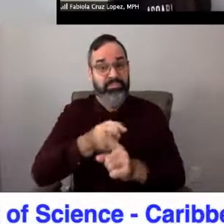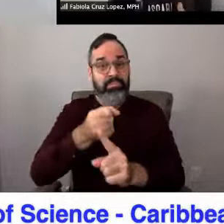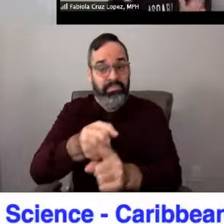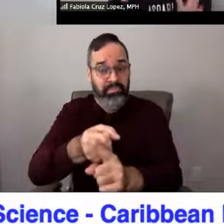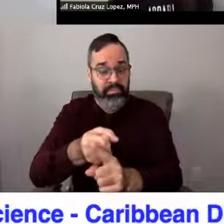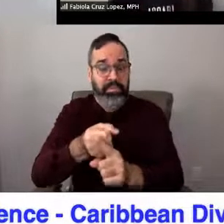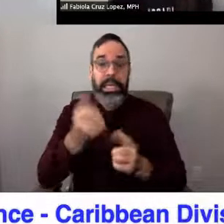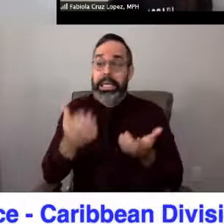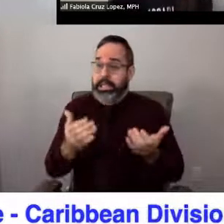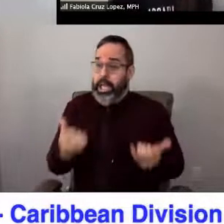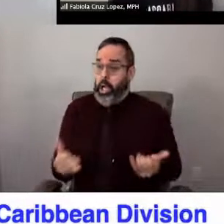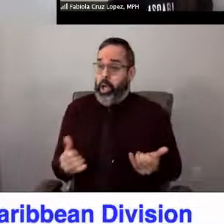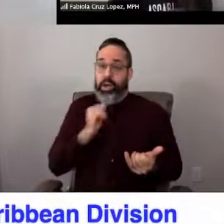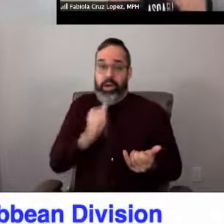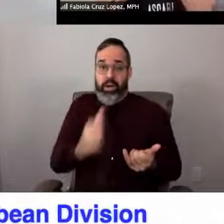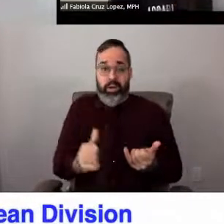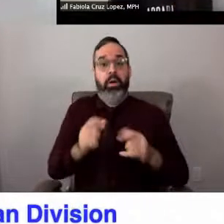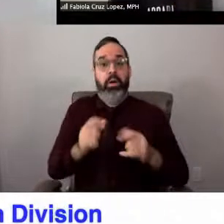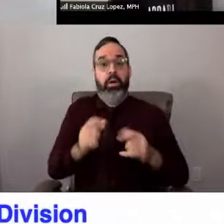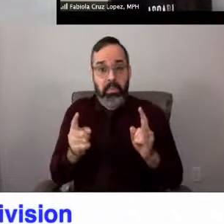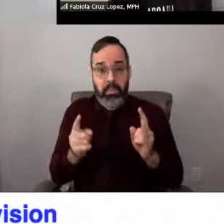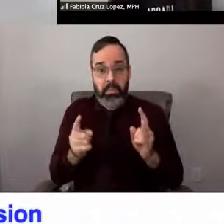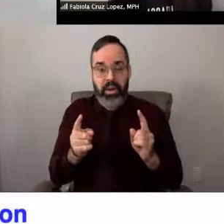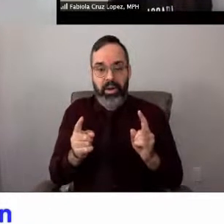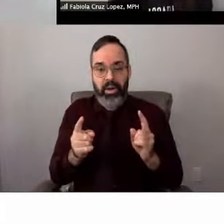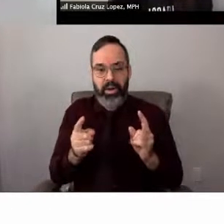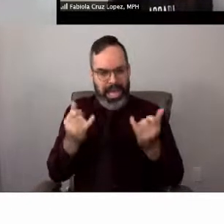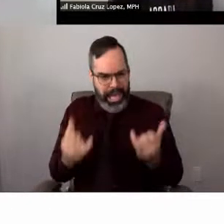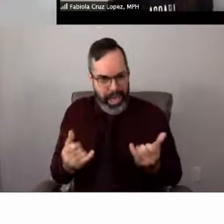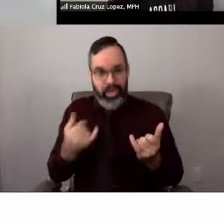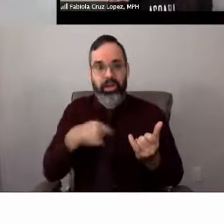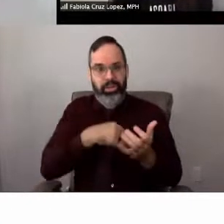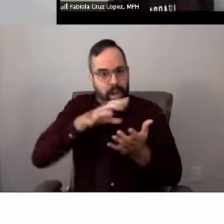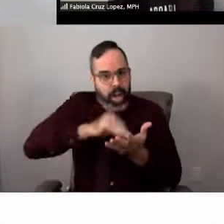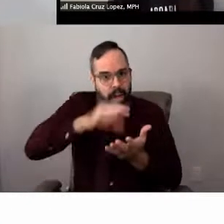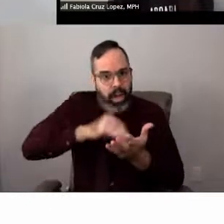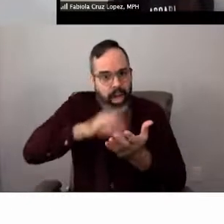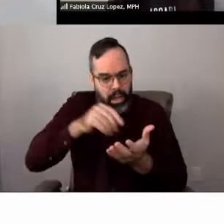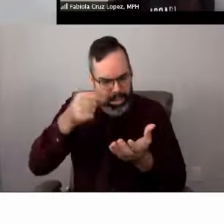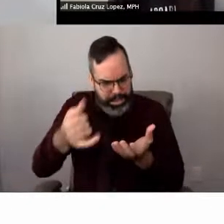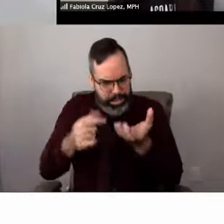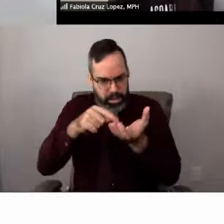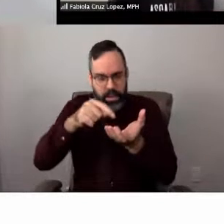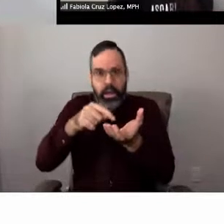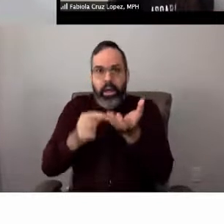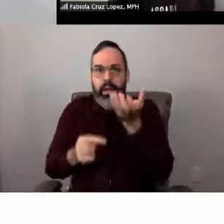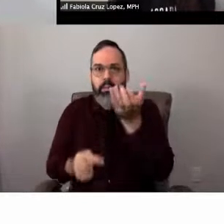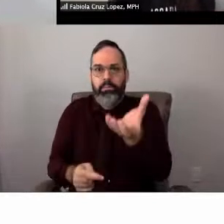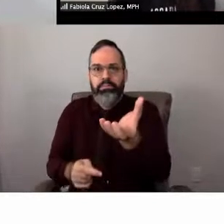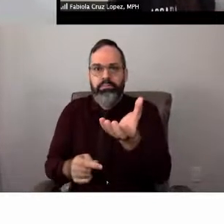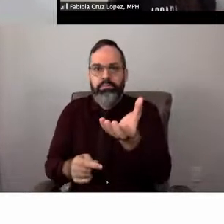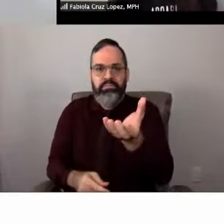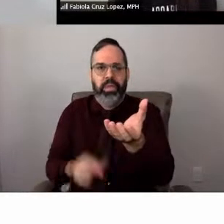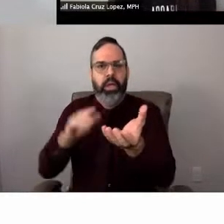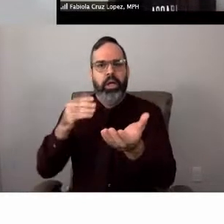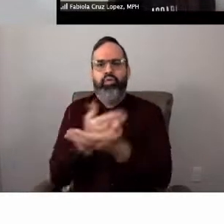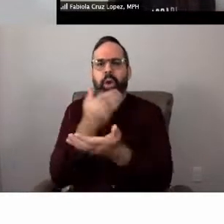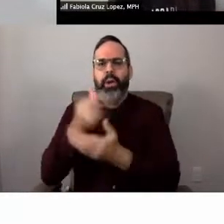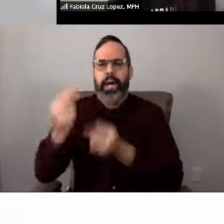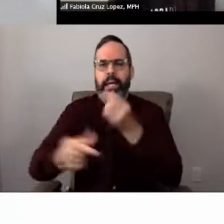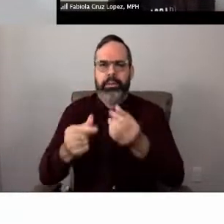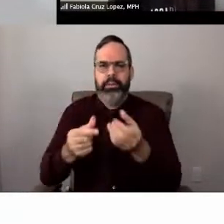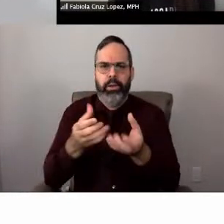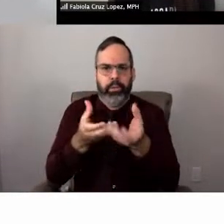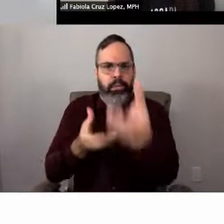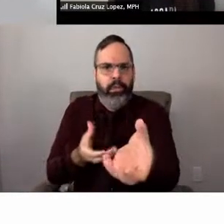este tiempo que estamos, dejarle ese conocimiento a todos los que vengan, a todas las generaciones que vengan, para que puedan